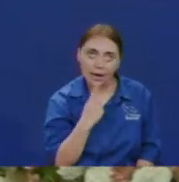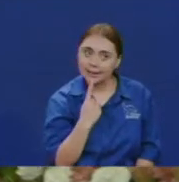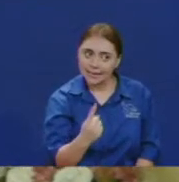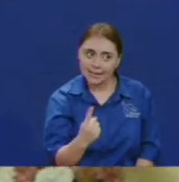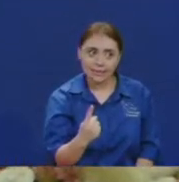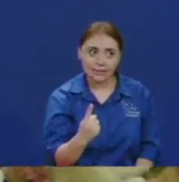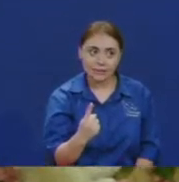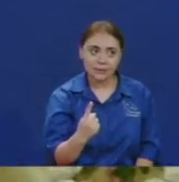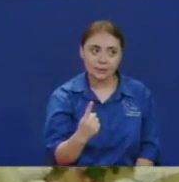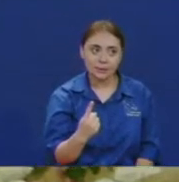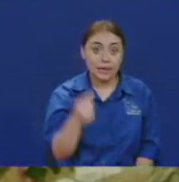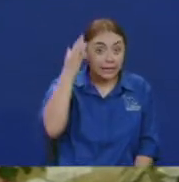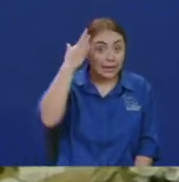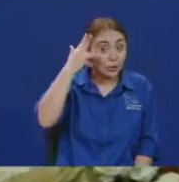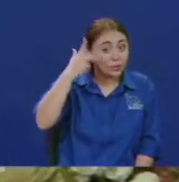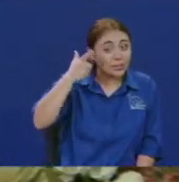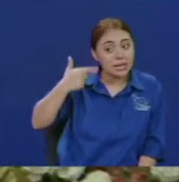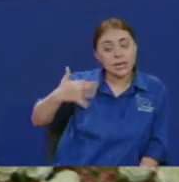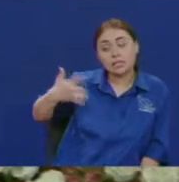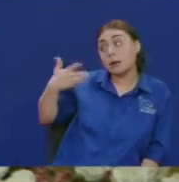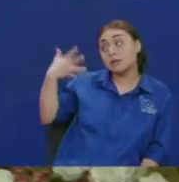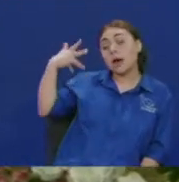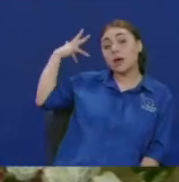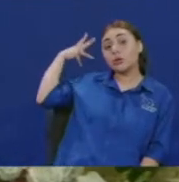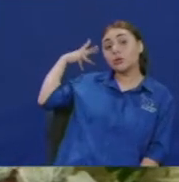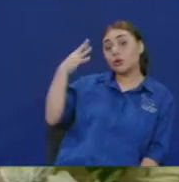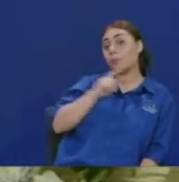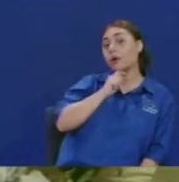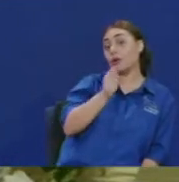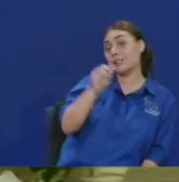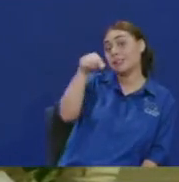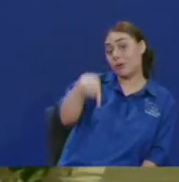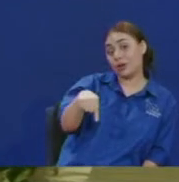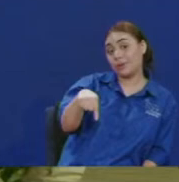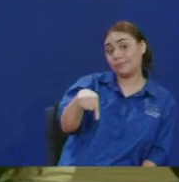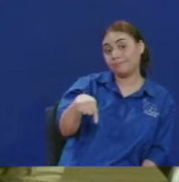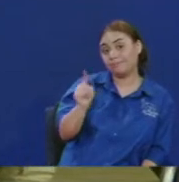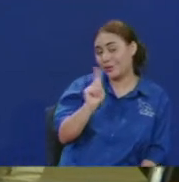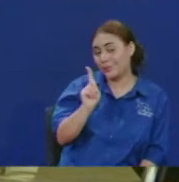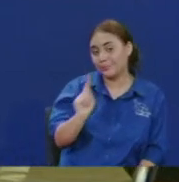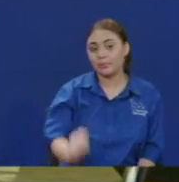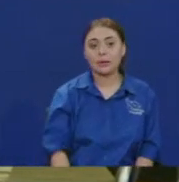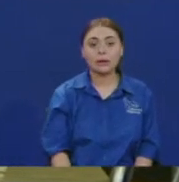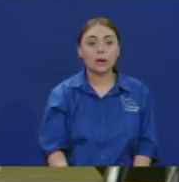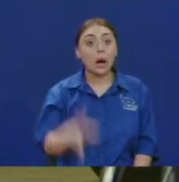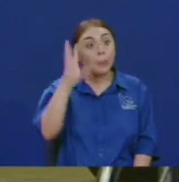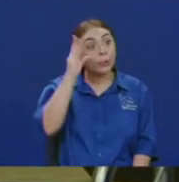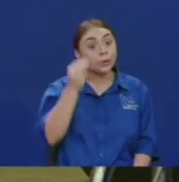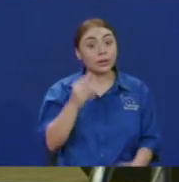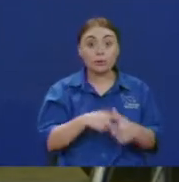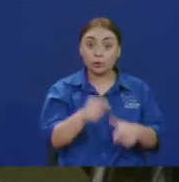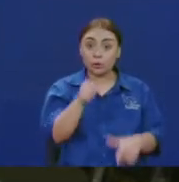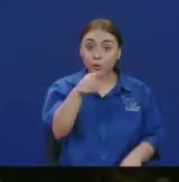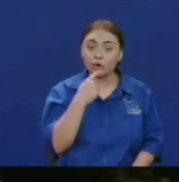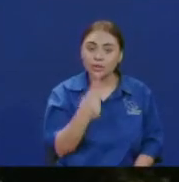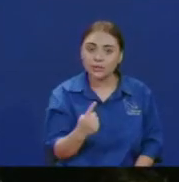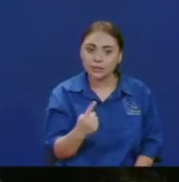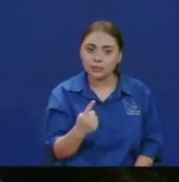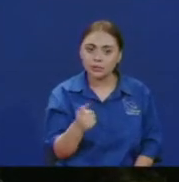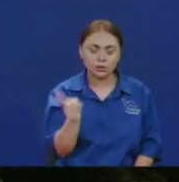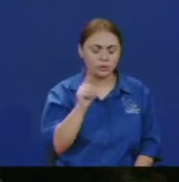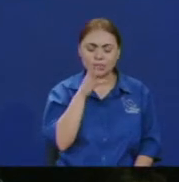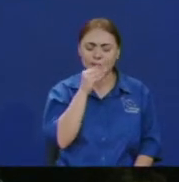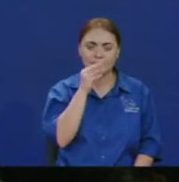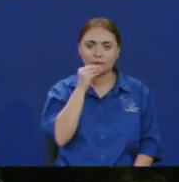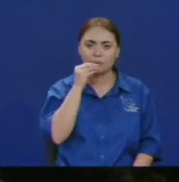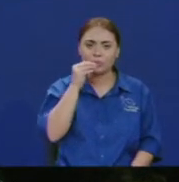los días anteriores fueron mejores que los actuales. Porque cuando digas eso, no estás hablando con